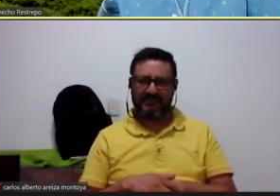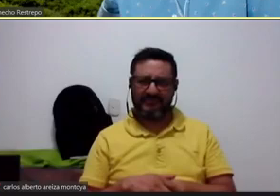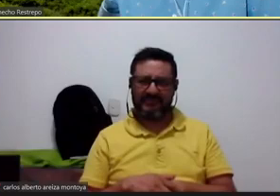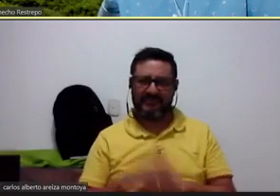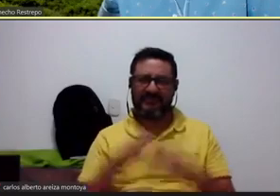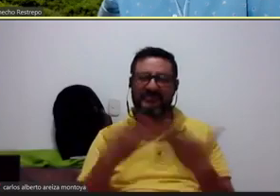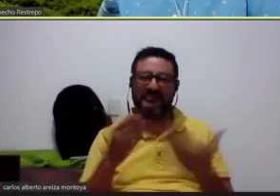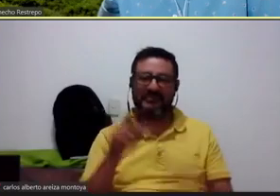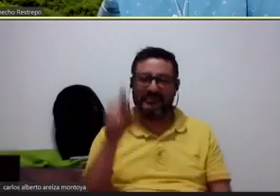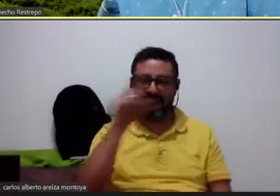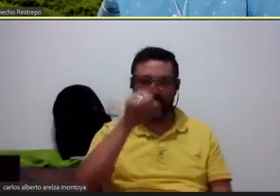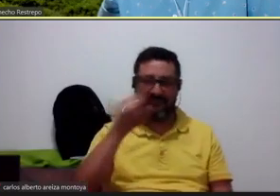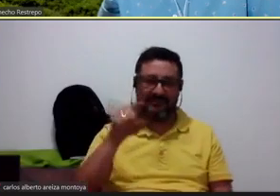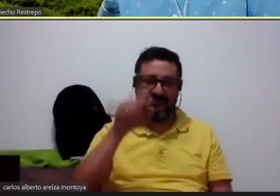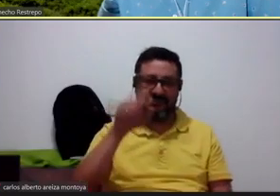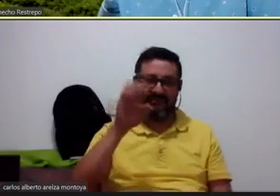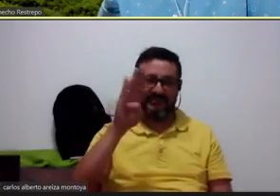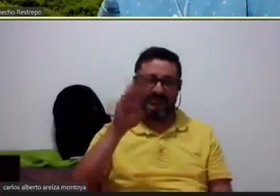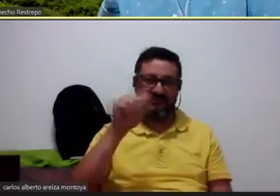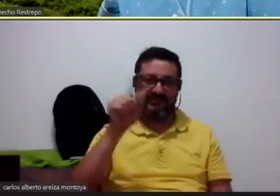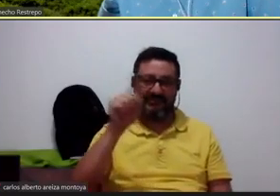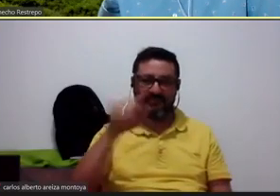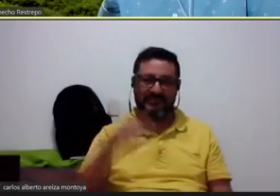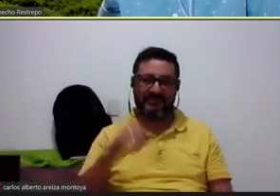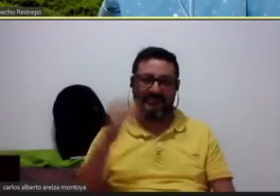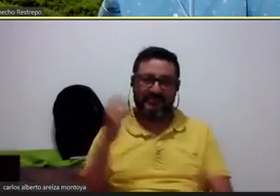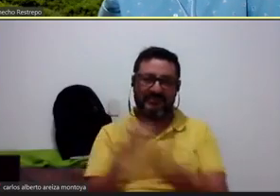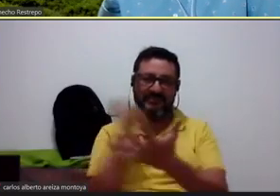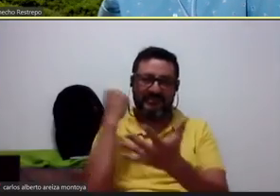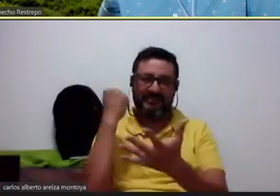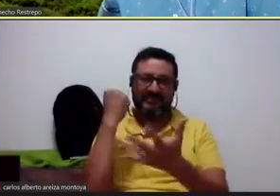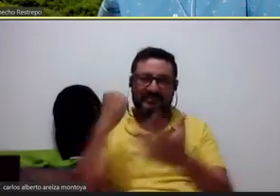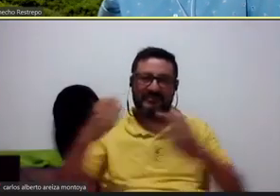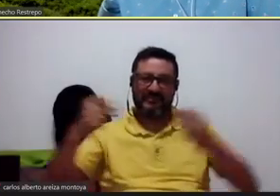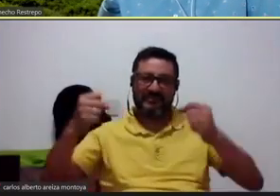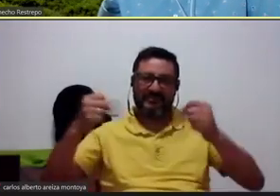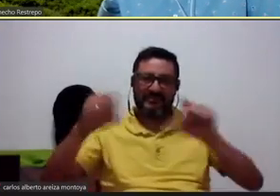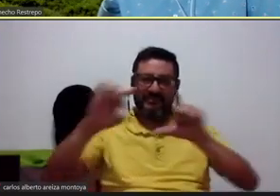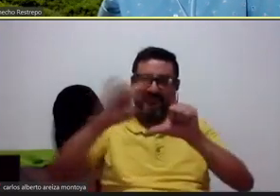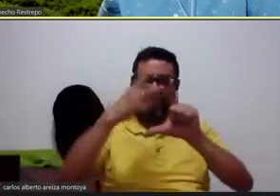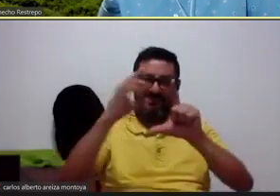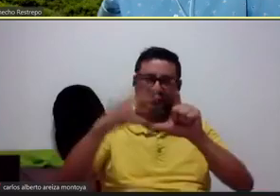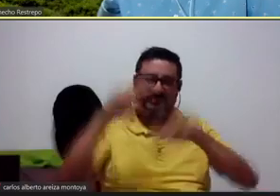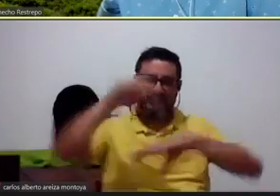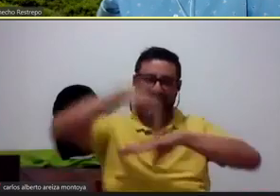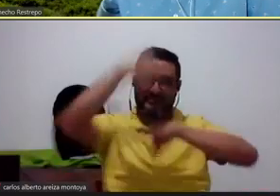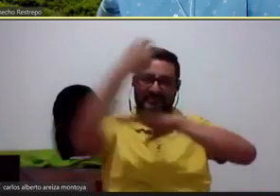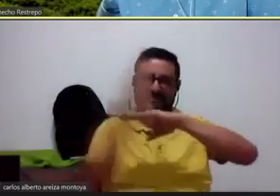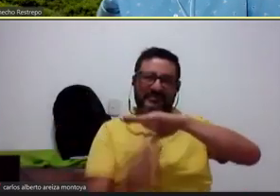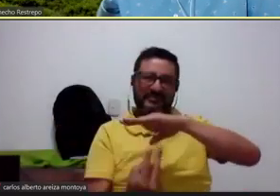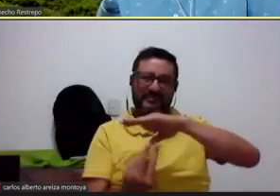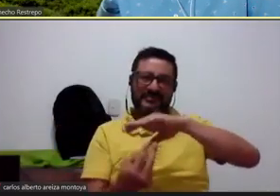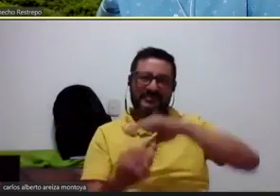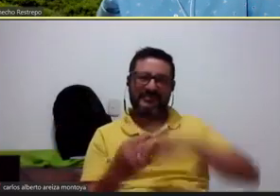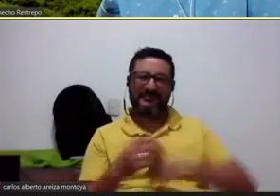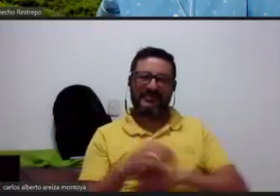se ganó un campeonato virtual de clavados en la pandemia. Sí, hombre, yo